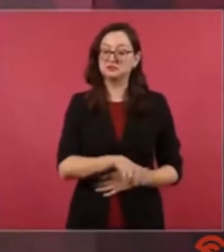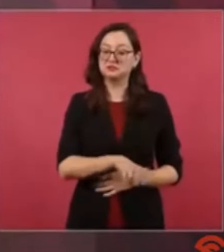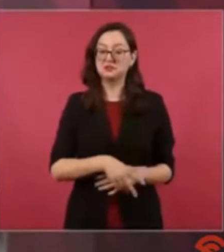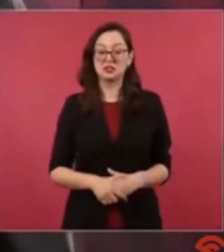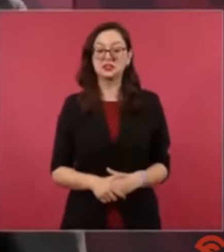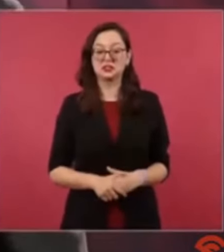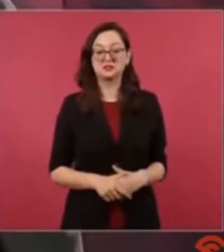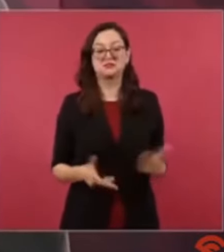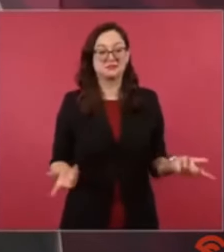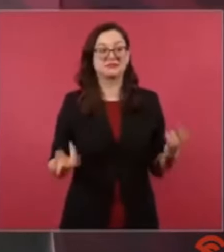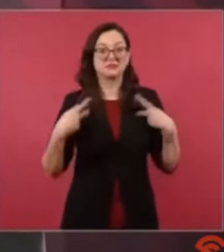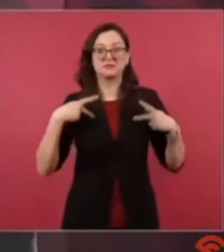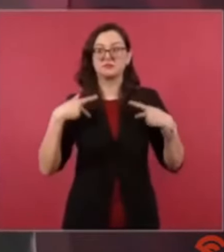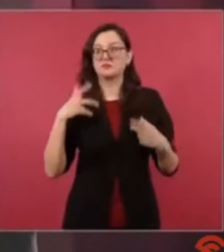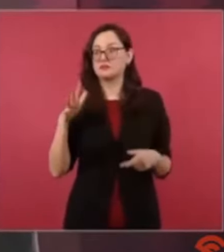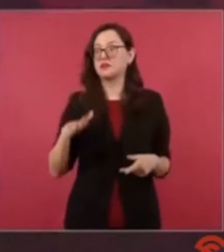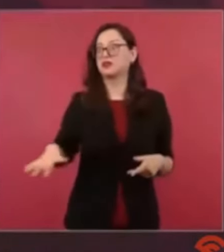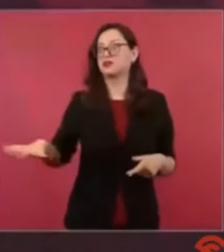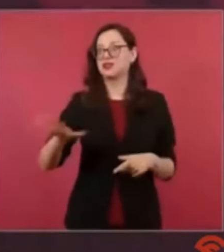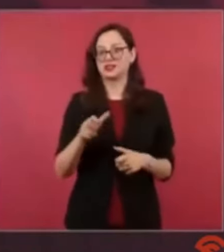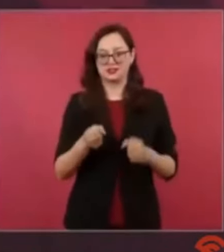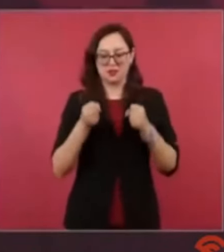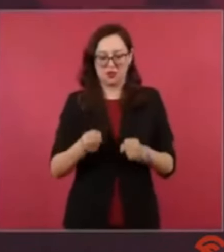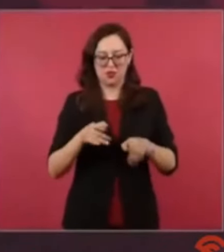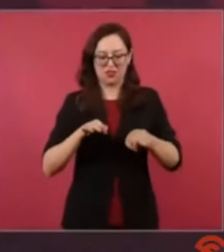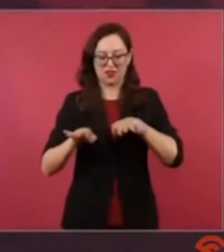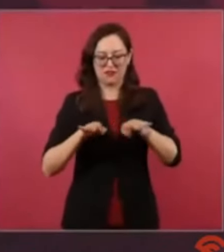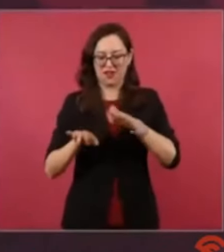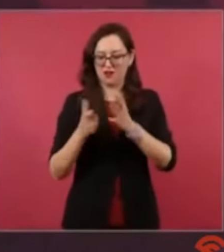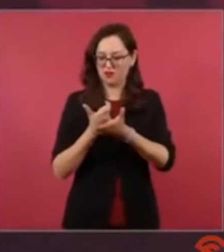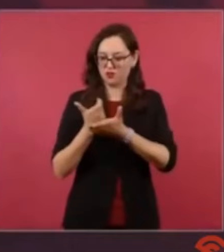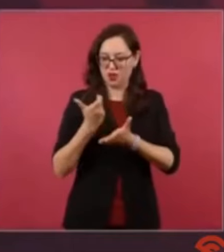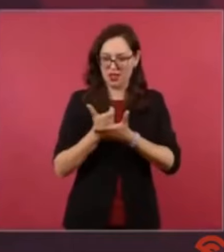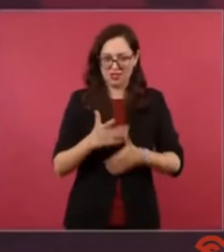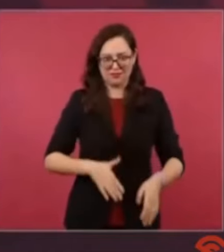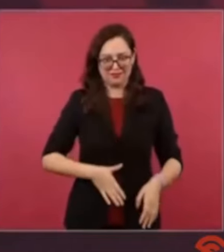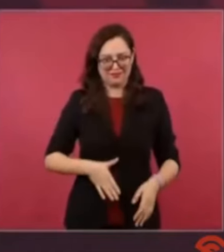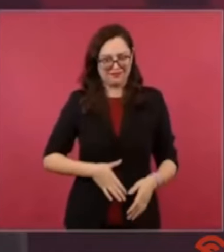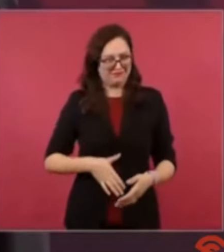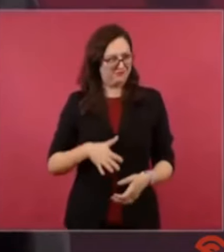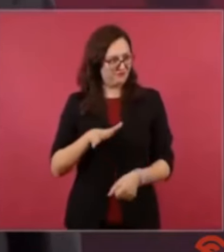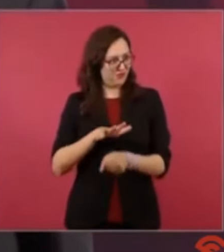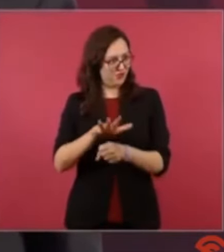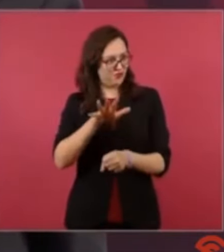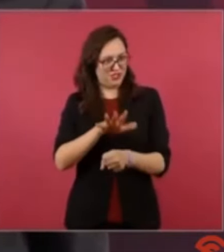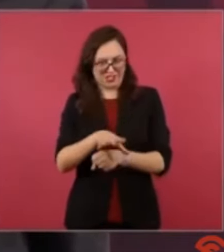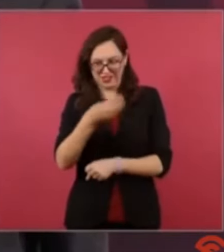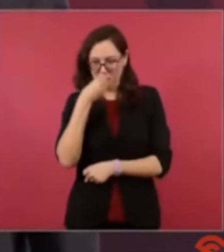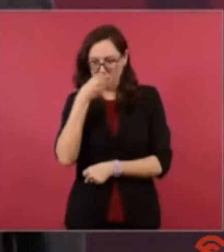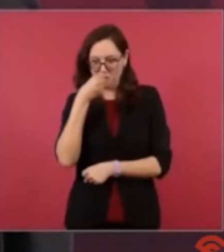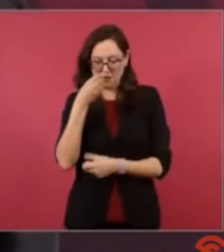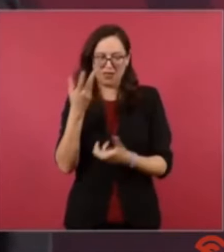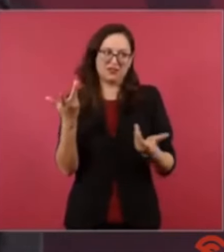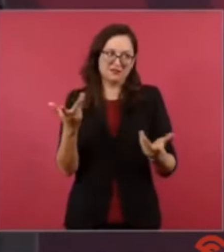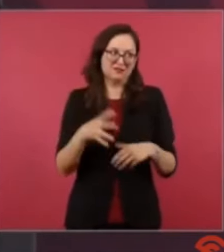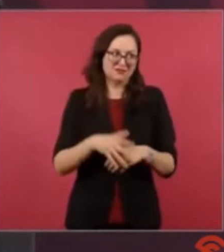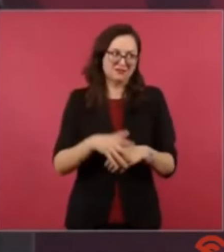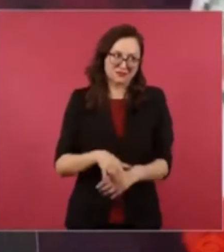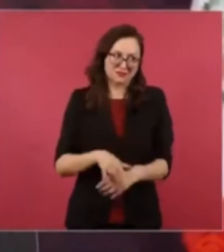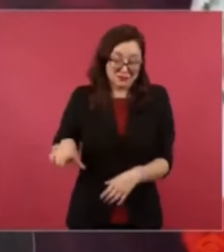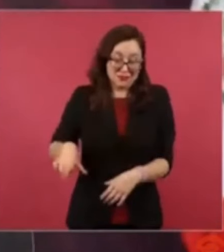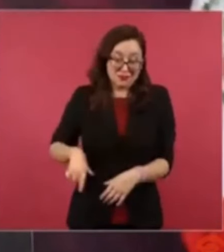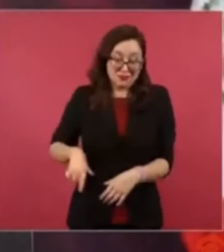Es garantizar el trabajo, garantizar el salario justo, ¿sí? Garantizar la comida al